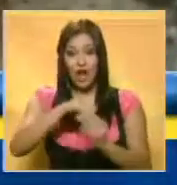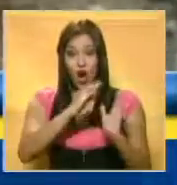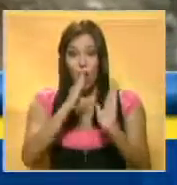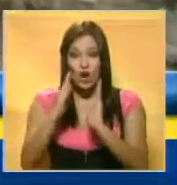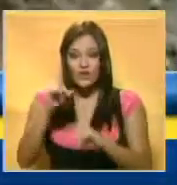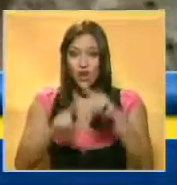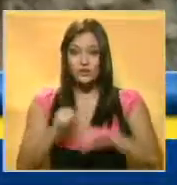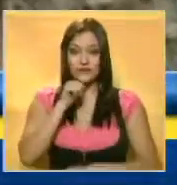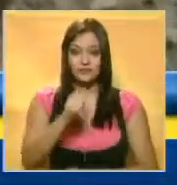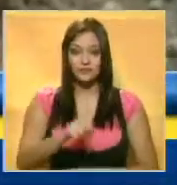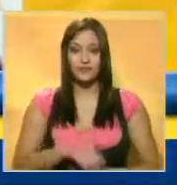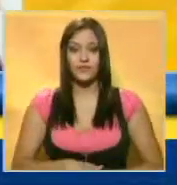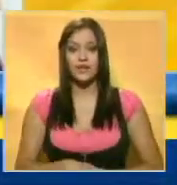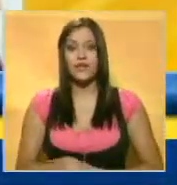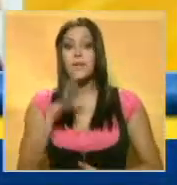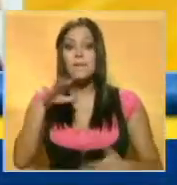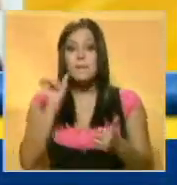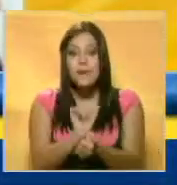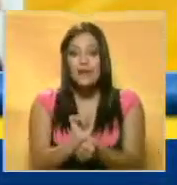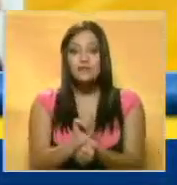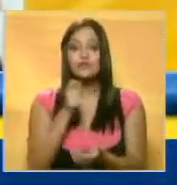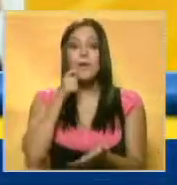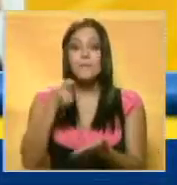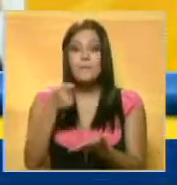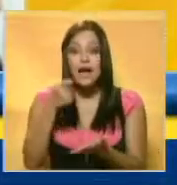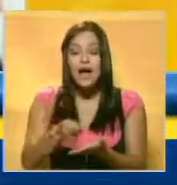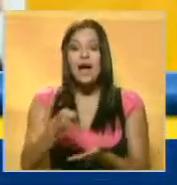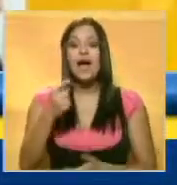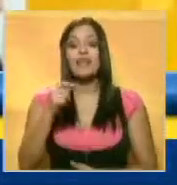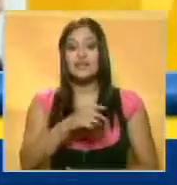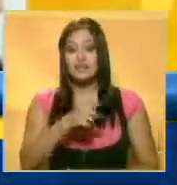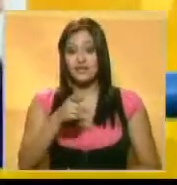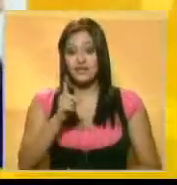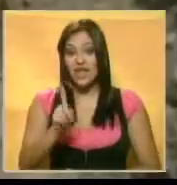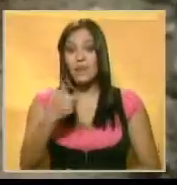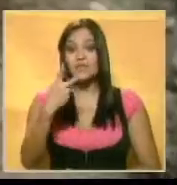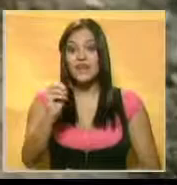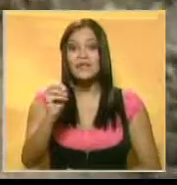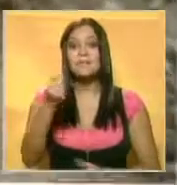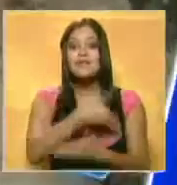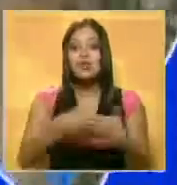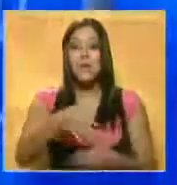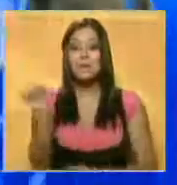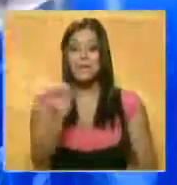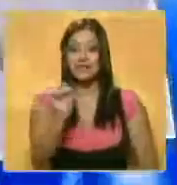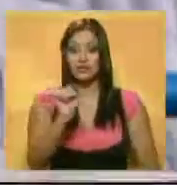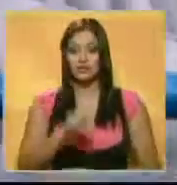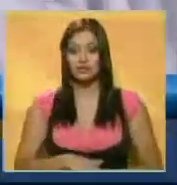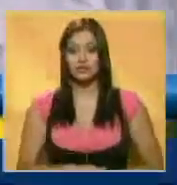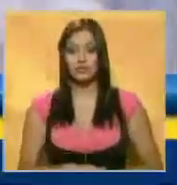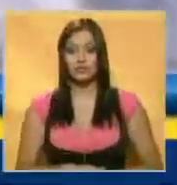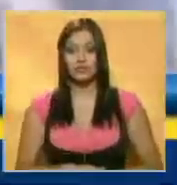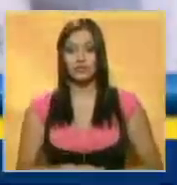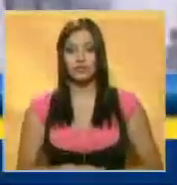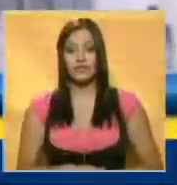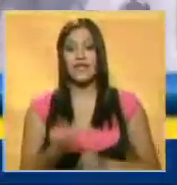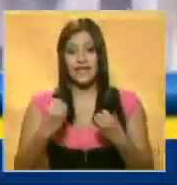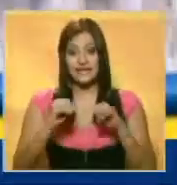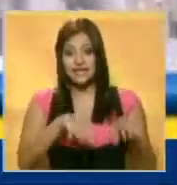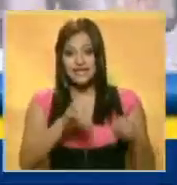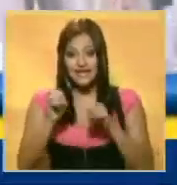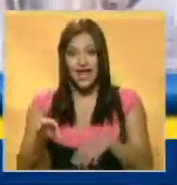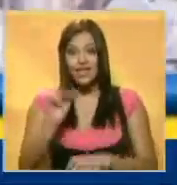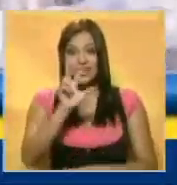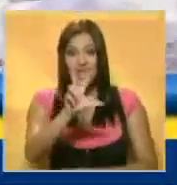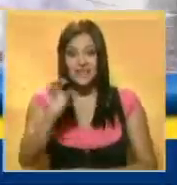la organización criminal por su captura se ofrecía una recompensa de 30 millones de pesos en Siria